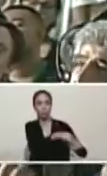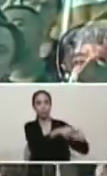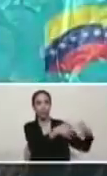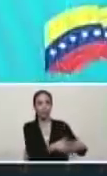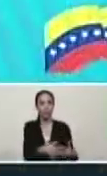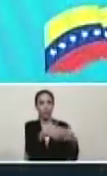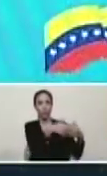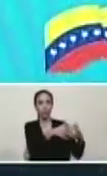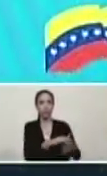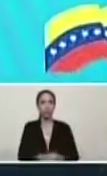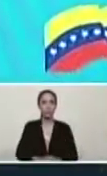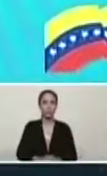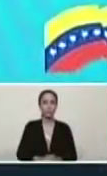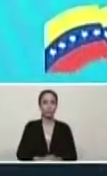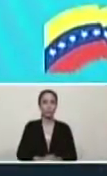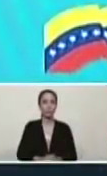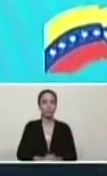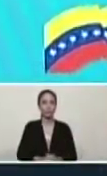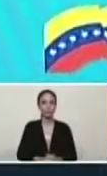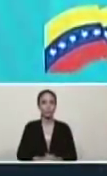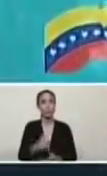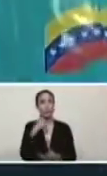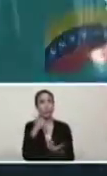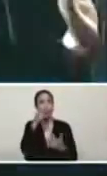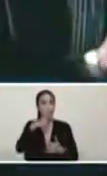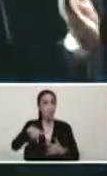unido jamás será vencido.